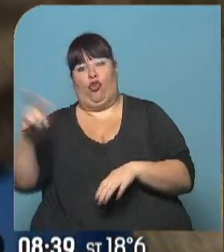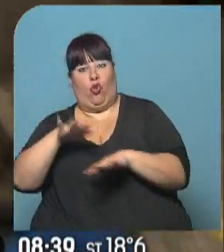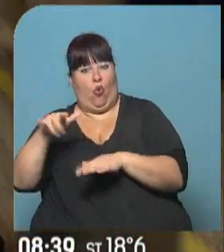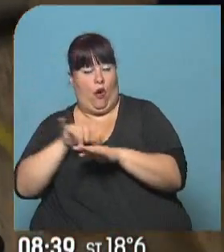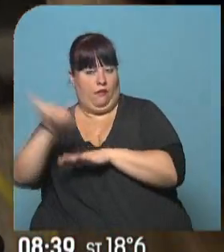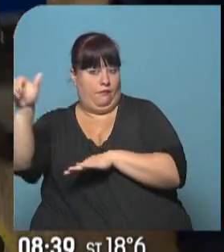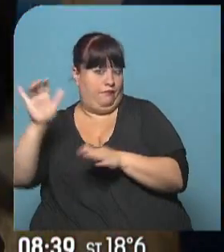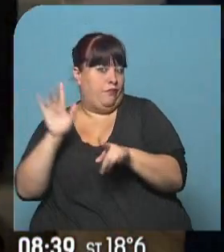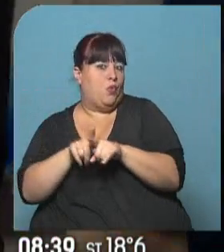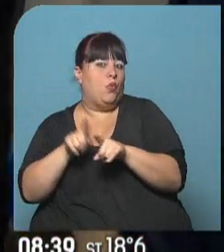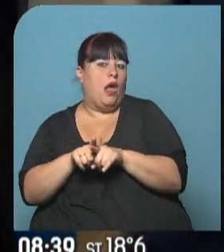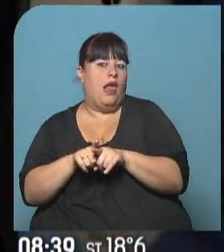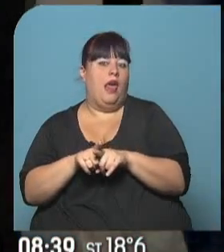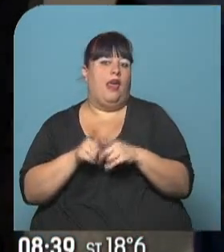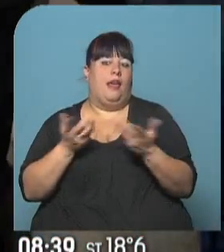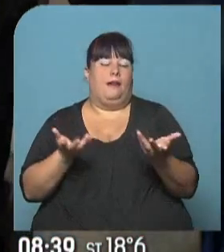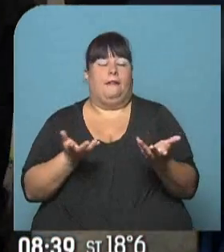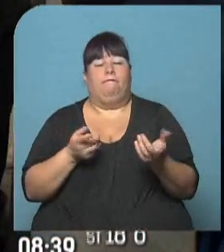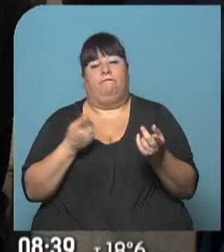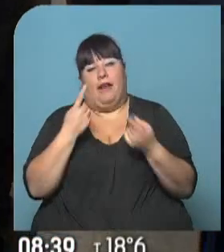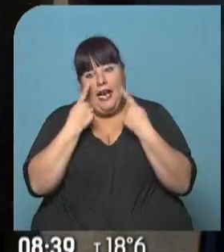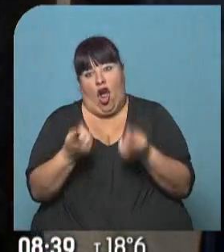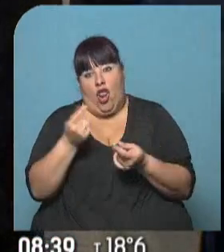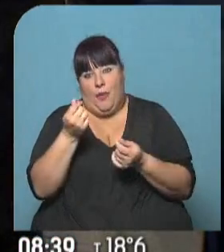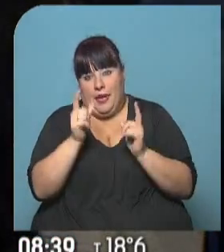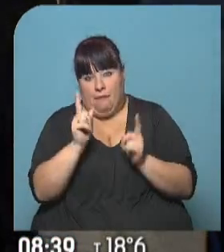lado reconocer ese valor